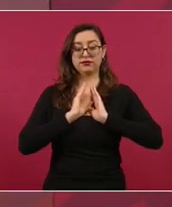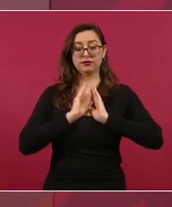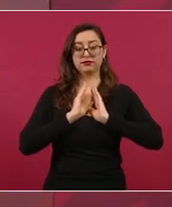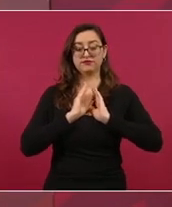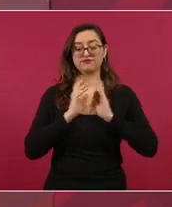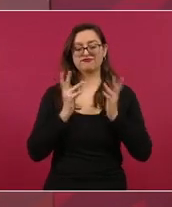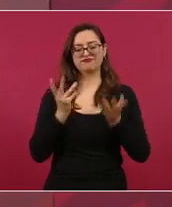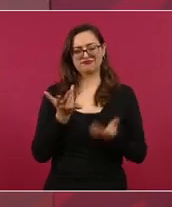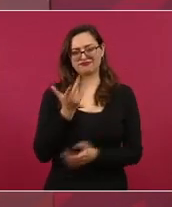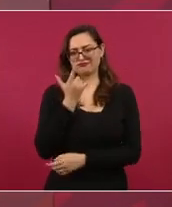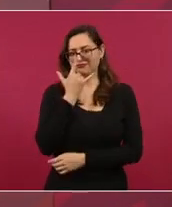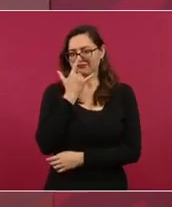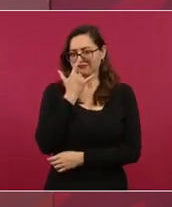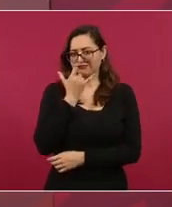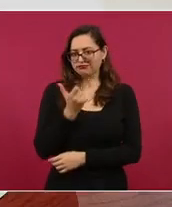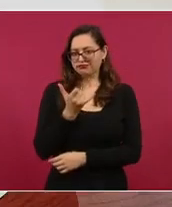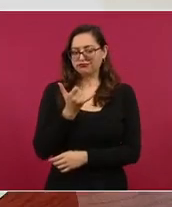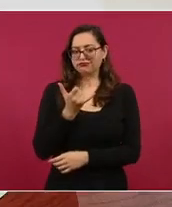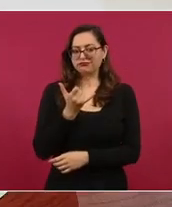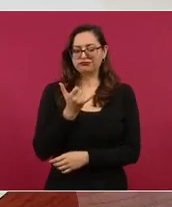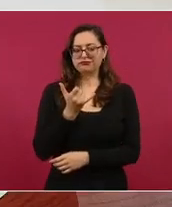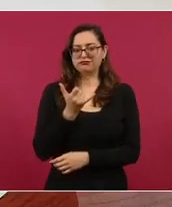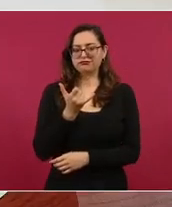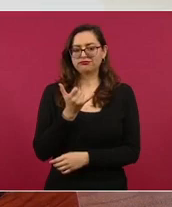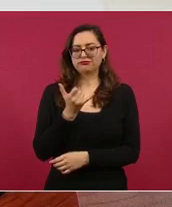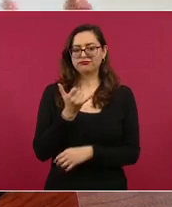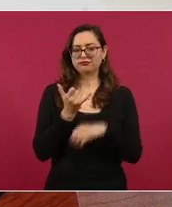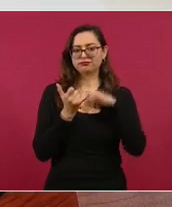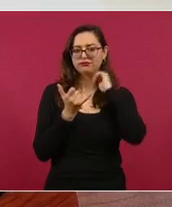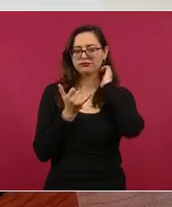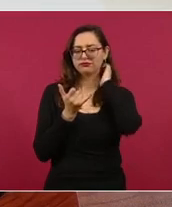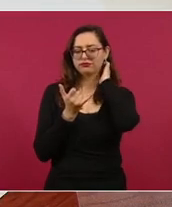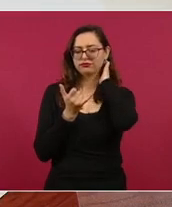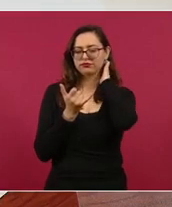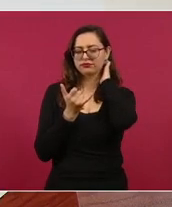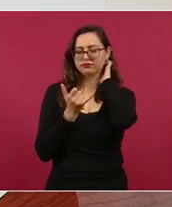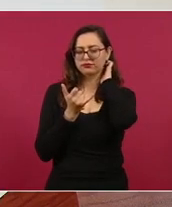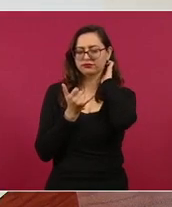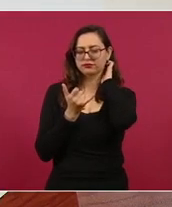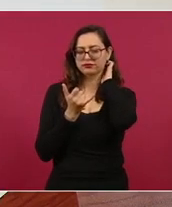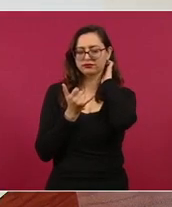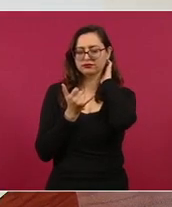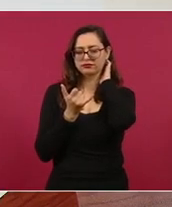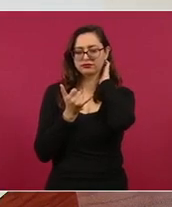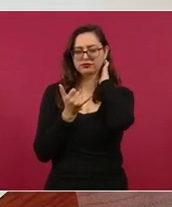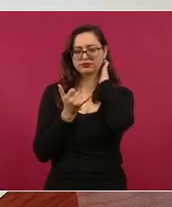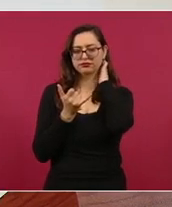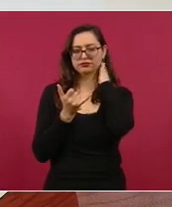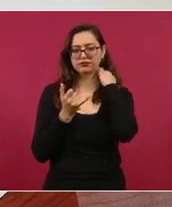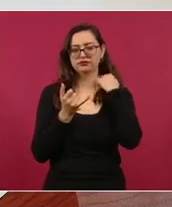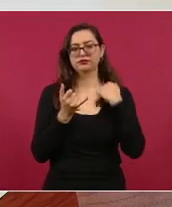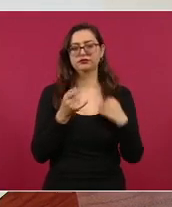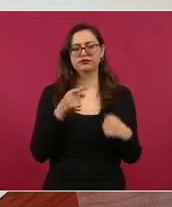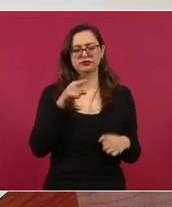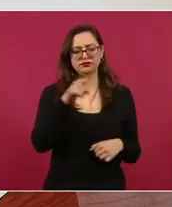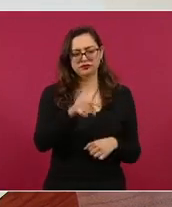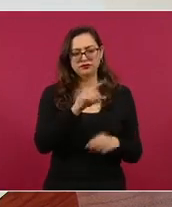llama la atención de que fue un convoy con